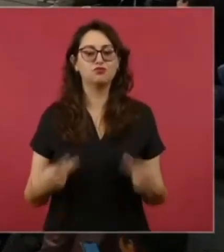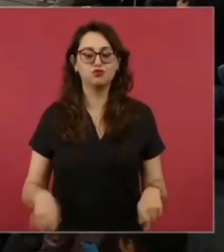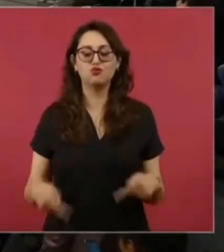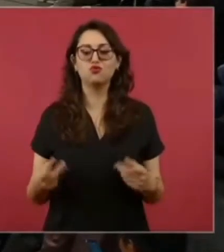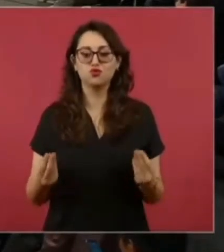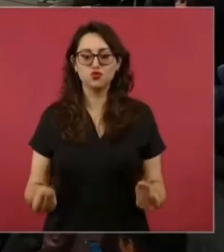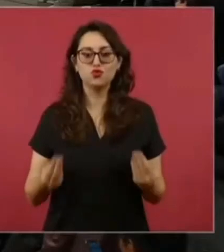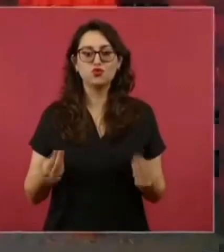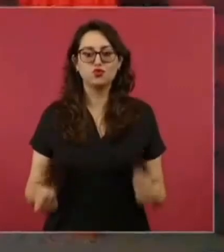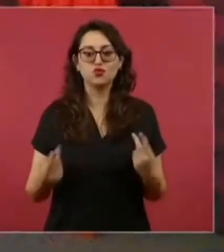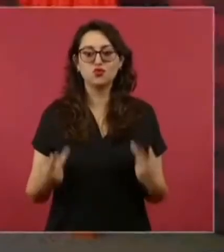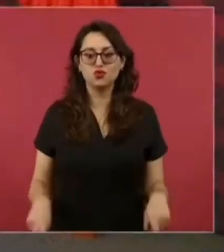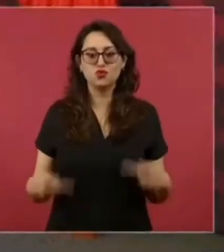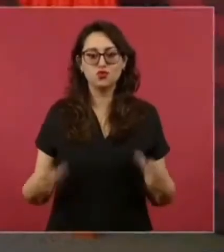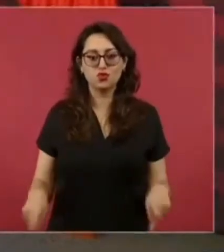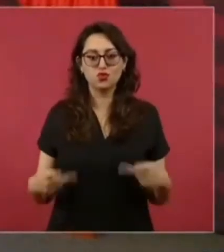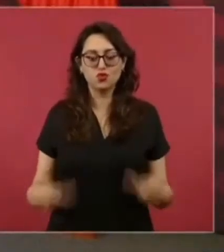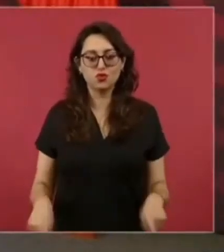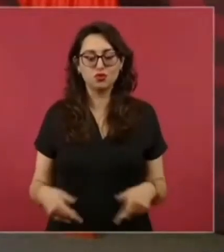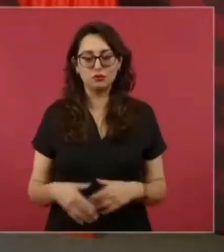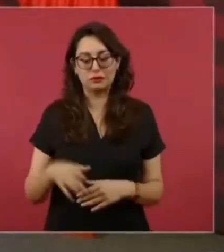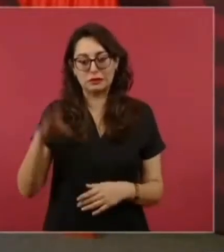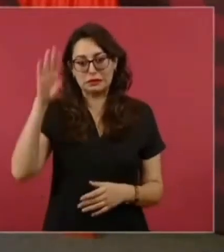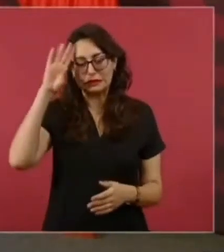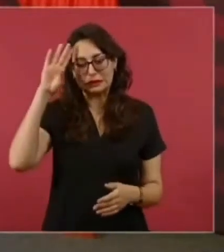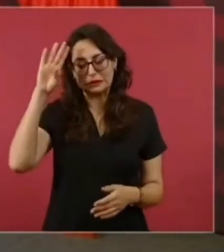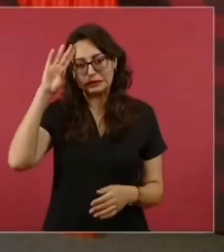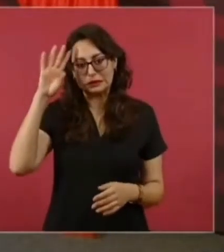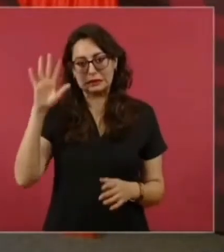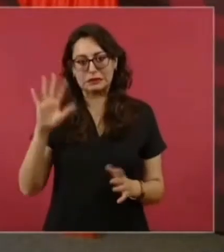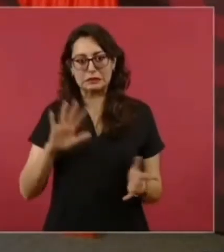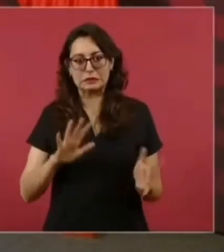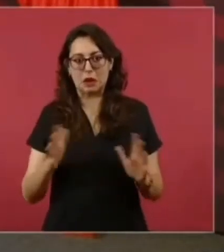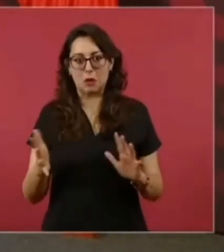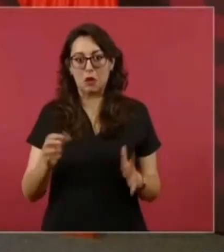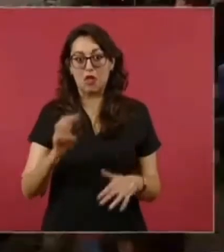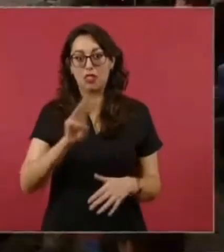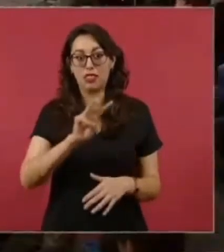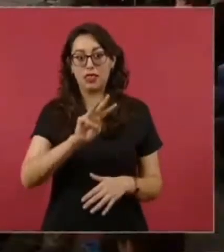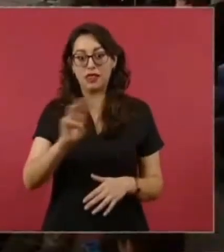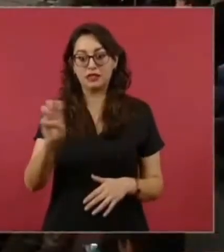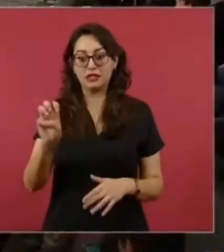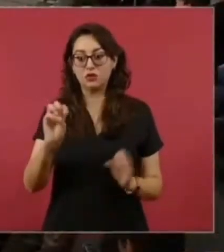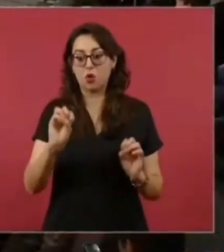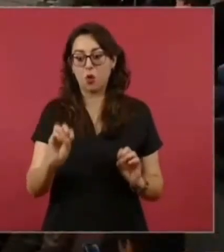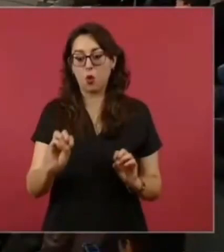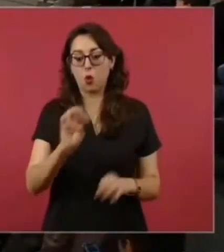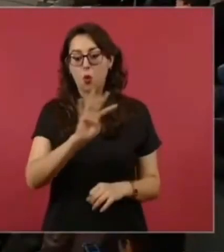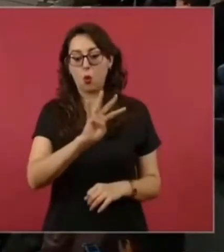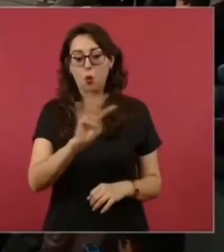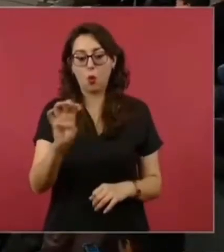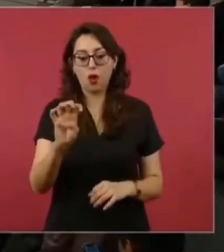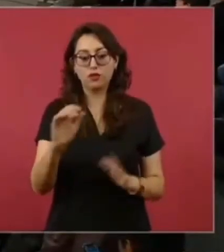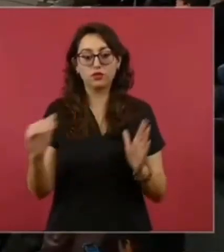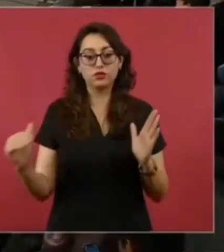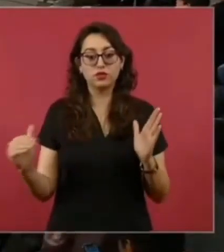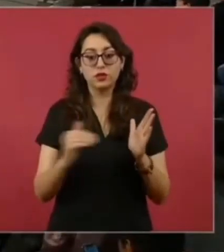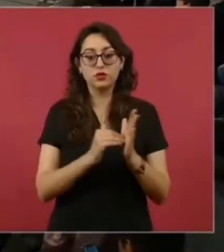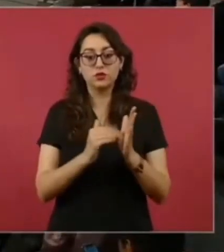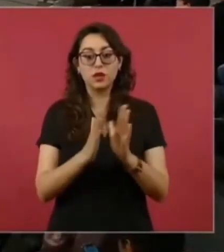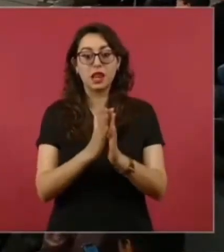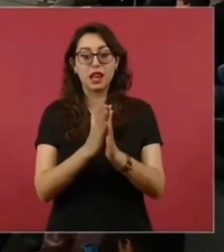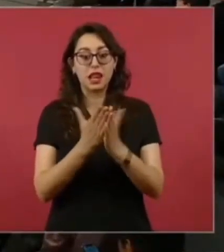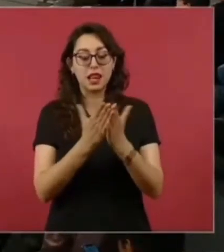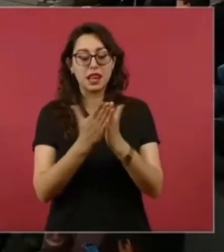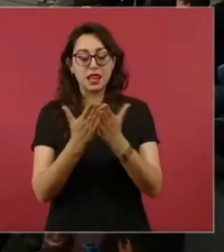no sé, pero como 300, 400 mil ejemplares. Ya voy a pedirle